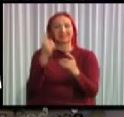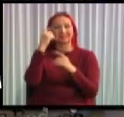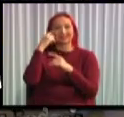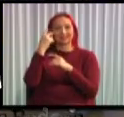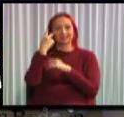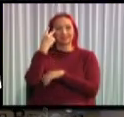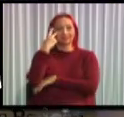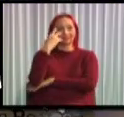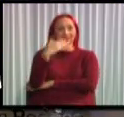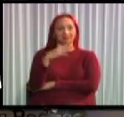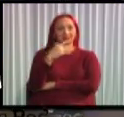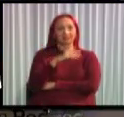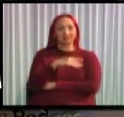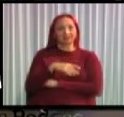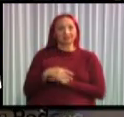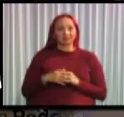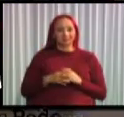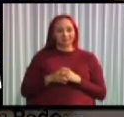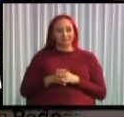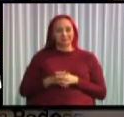¿de verdad?